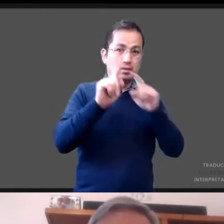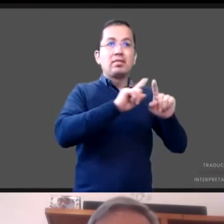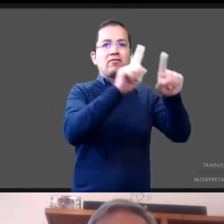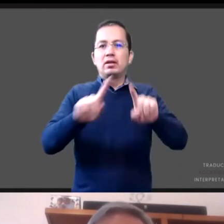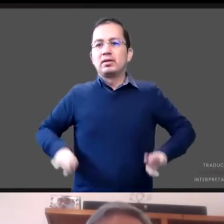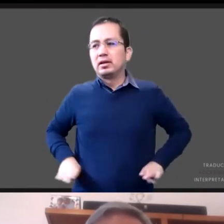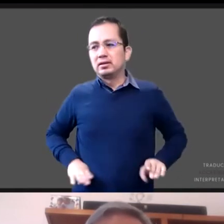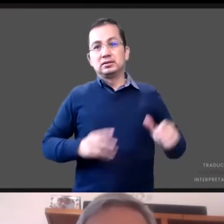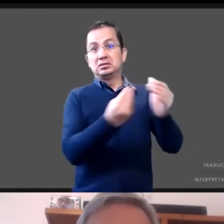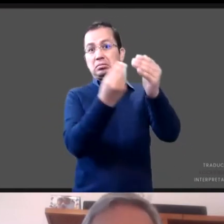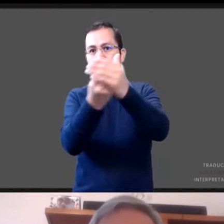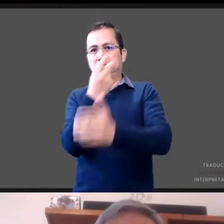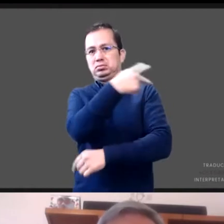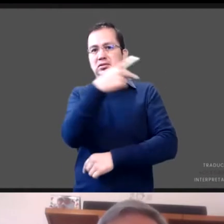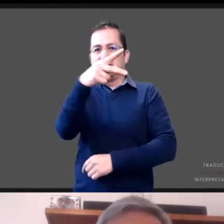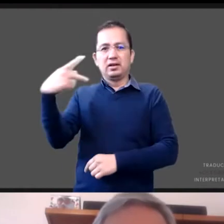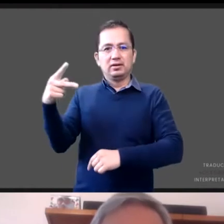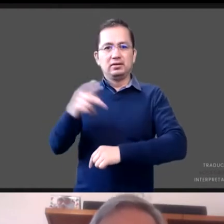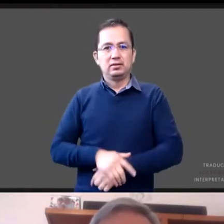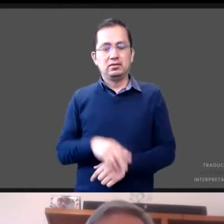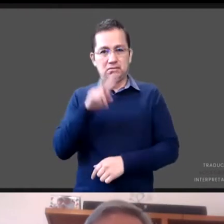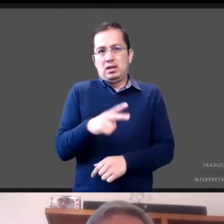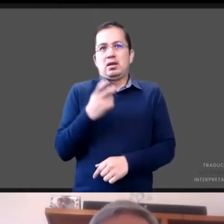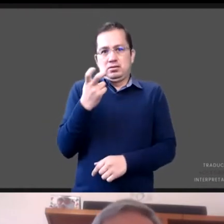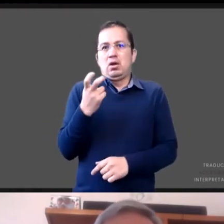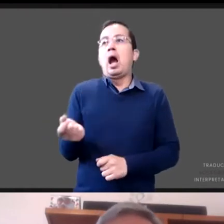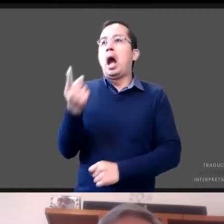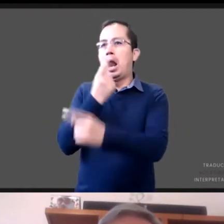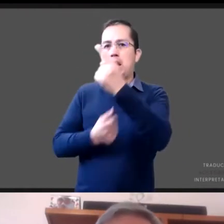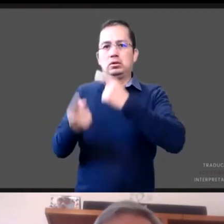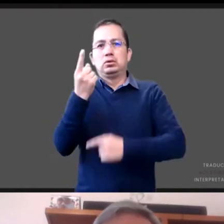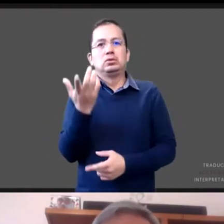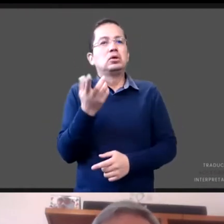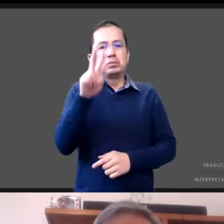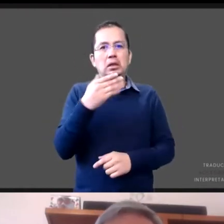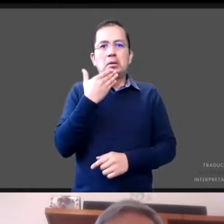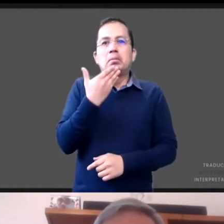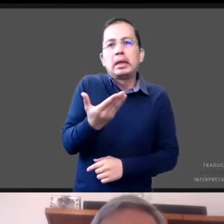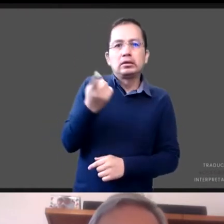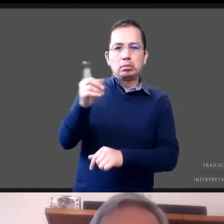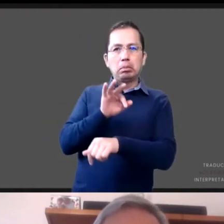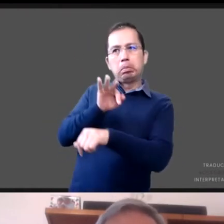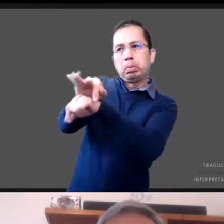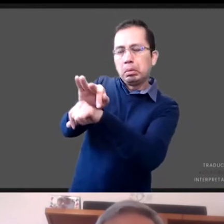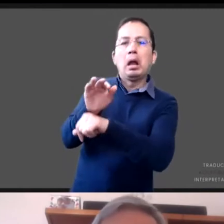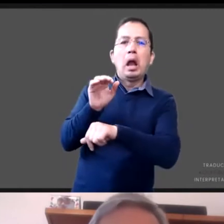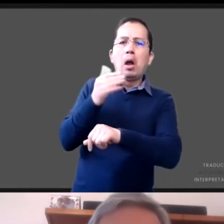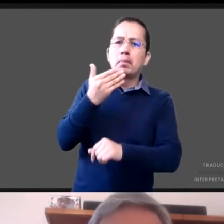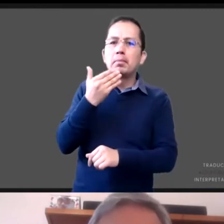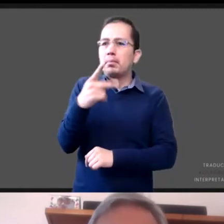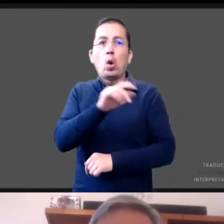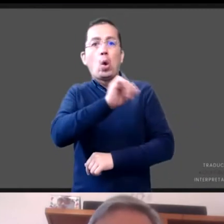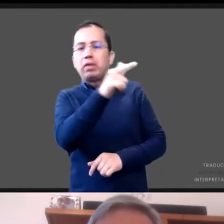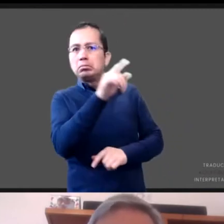claro, agarra a unos muy protegidos y a otros totalmente desprotegidos, ¿no? Desde aquellas universidades,